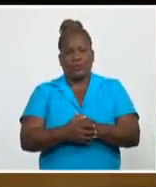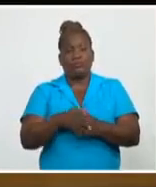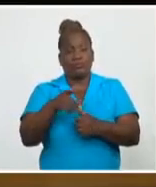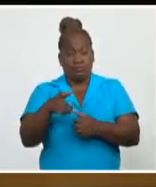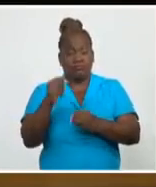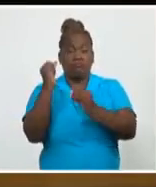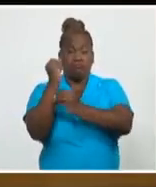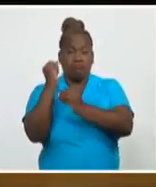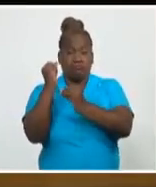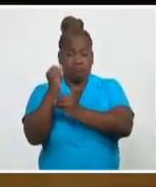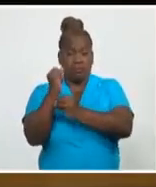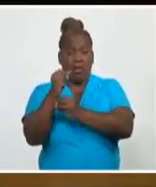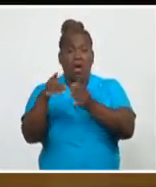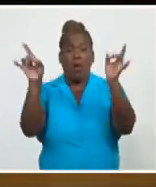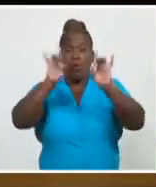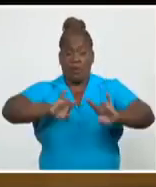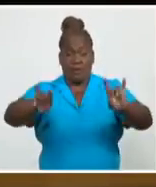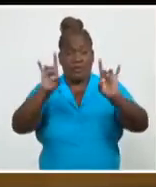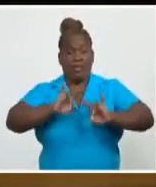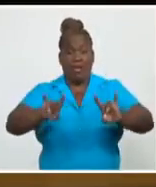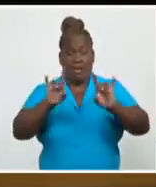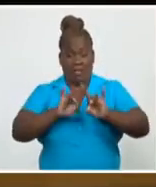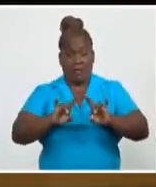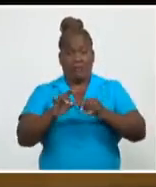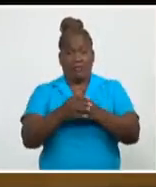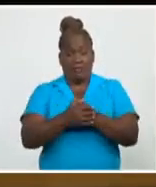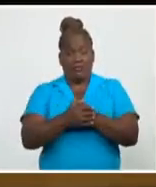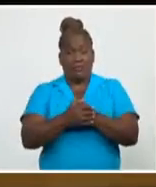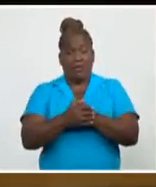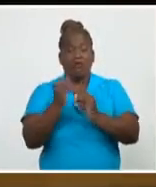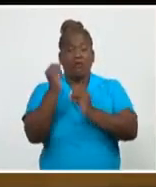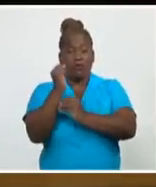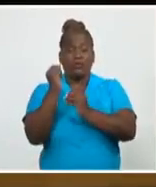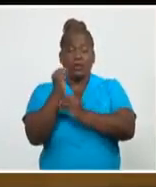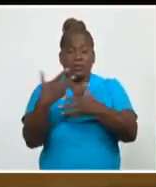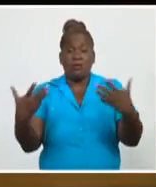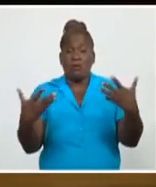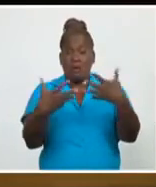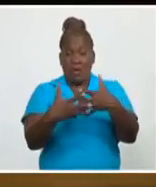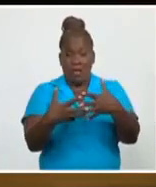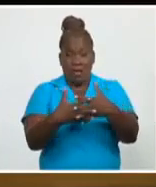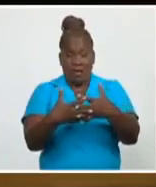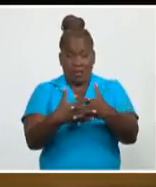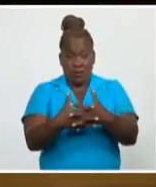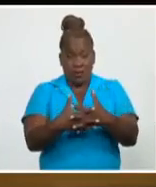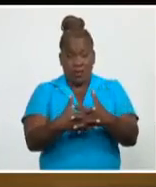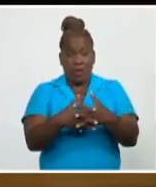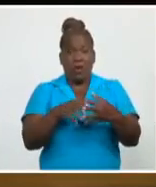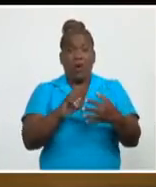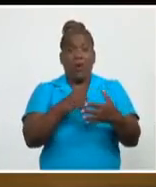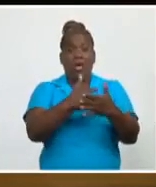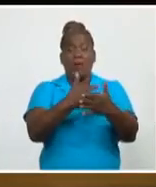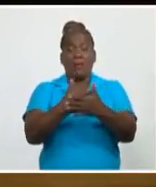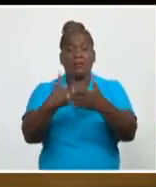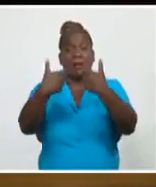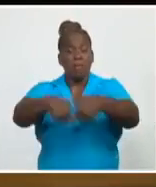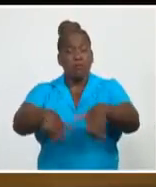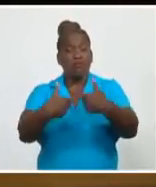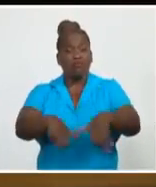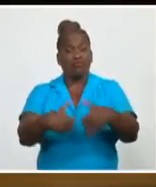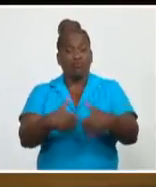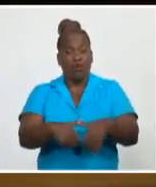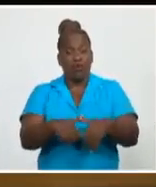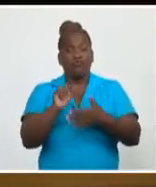Consolidar el papel de las universidades y fortalecer sus relaciones con las entidades de la producción,